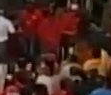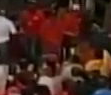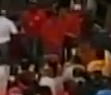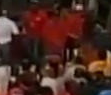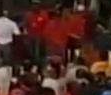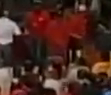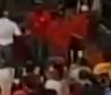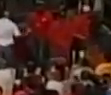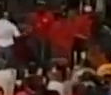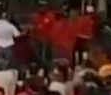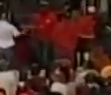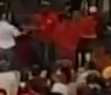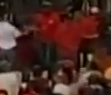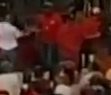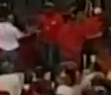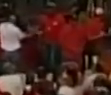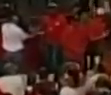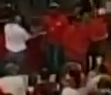ni se detendrá.